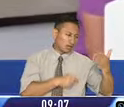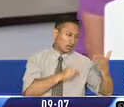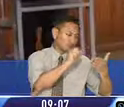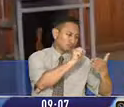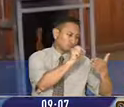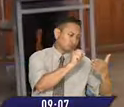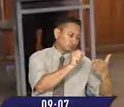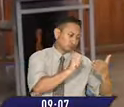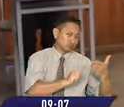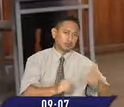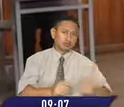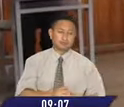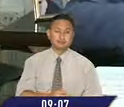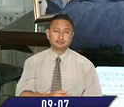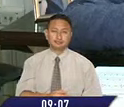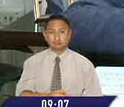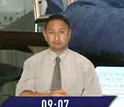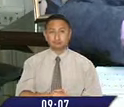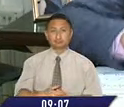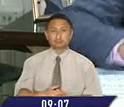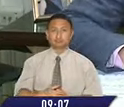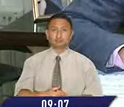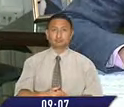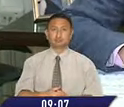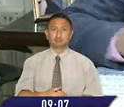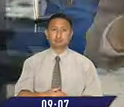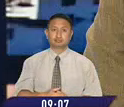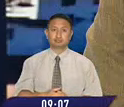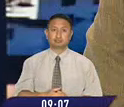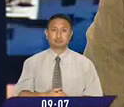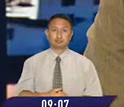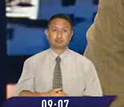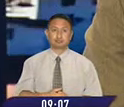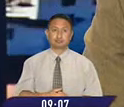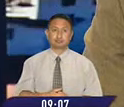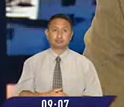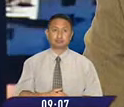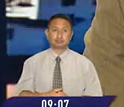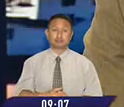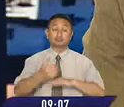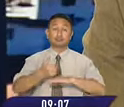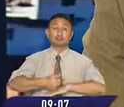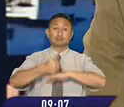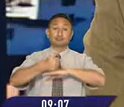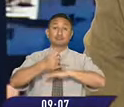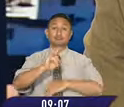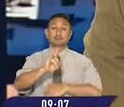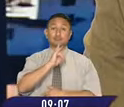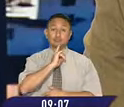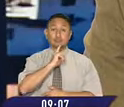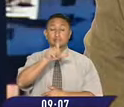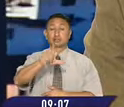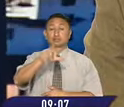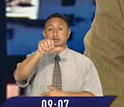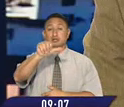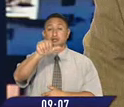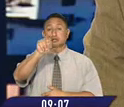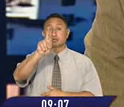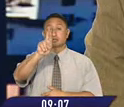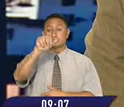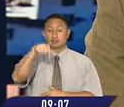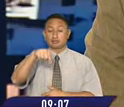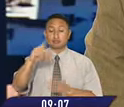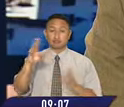urnas, informó Héctor Romero. La comandante de Estados Unidos, Laura Richardson, durante la